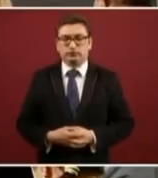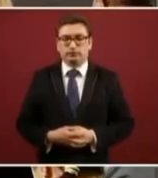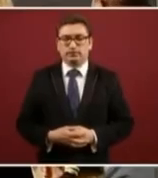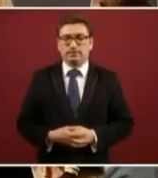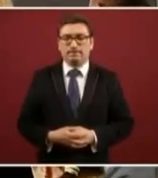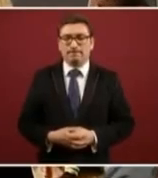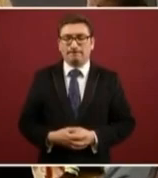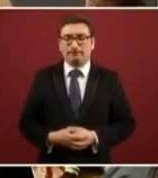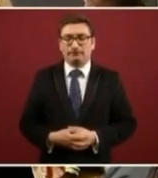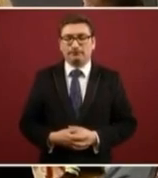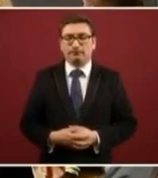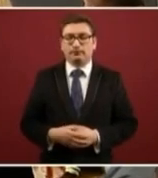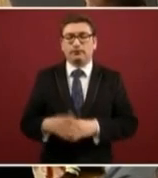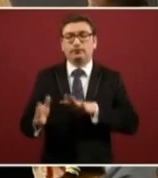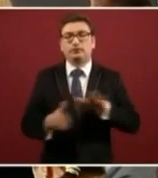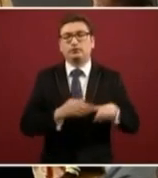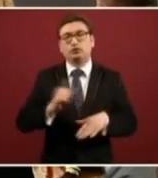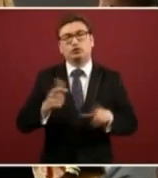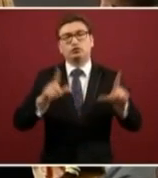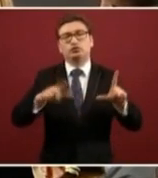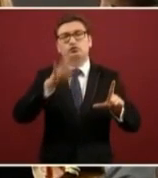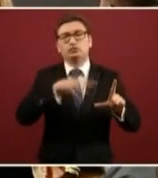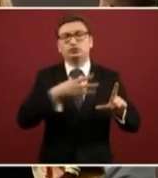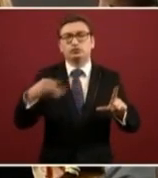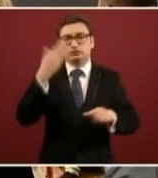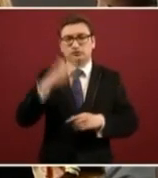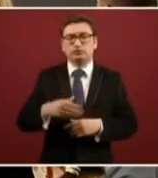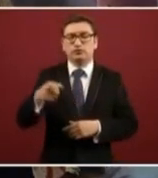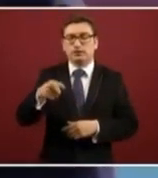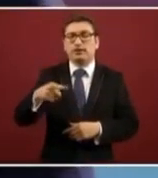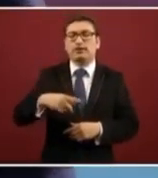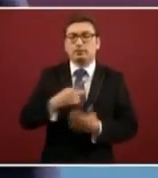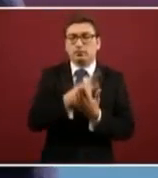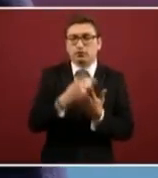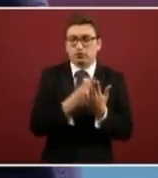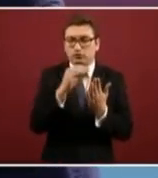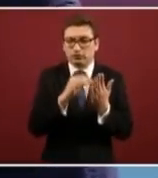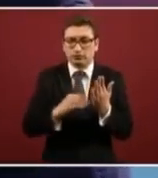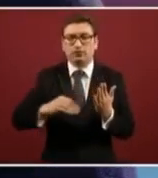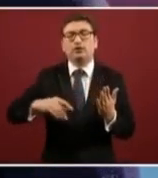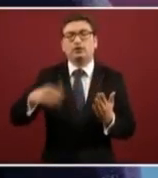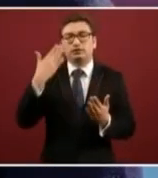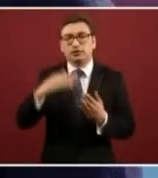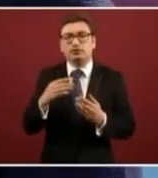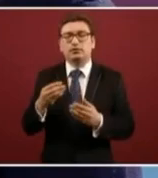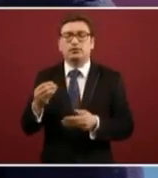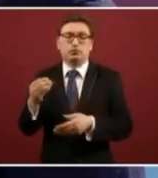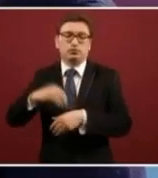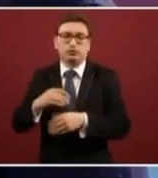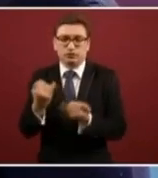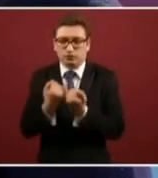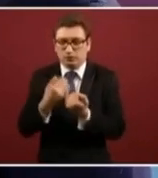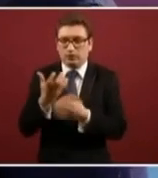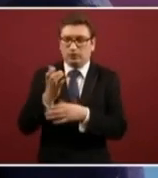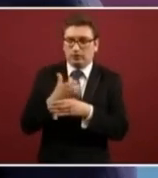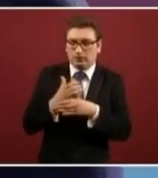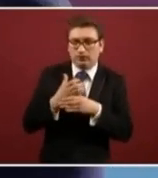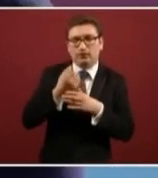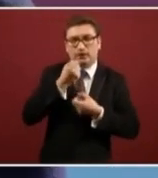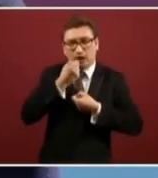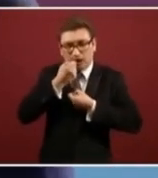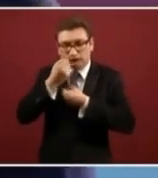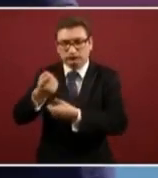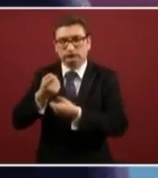otro lado, en este programa, por instrucciones presidenciales, se incorporó el componente café y caña de azúcar. Se